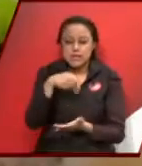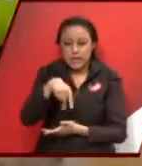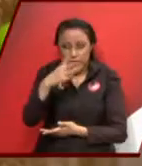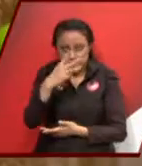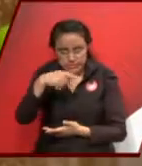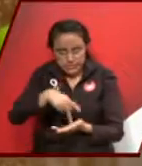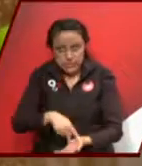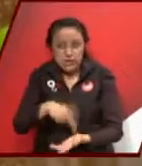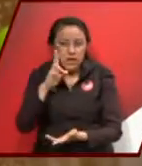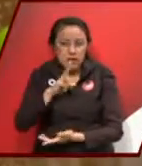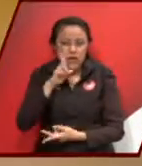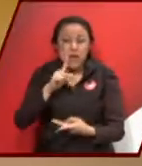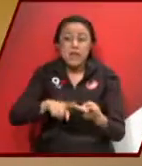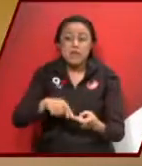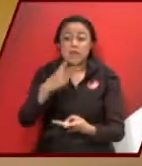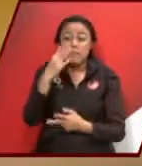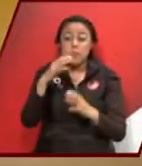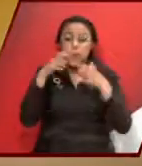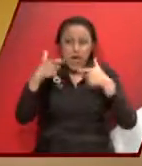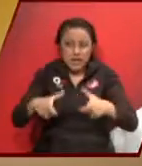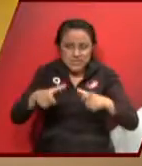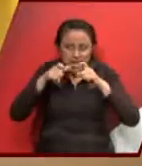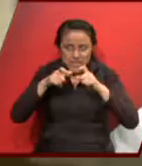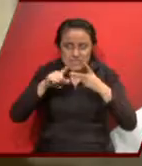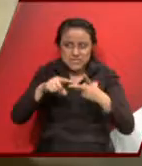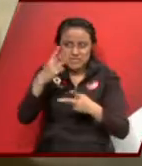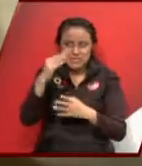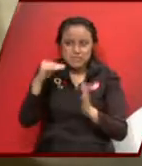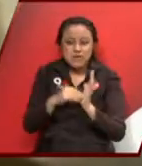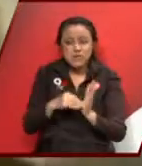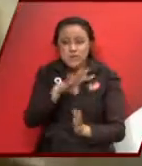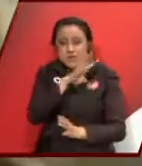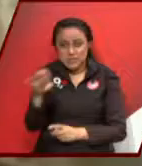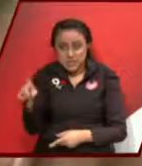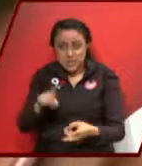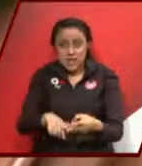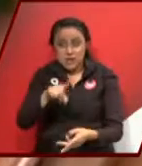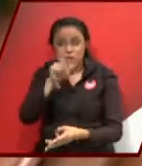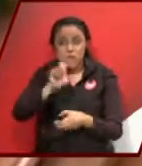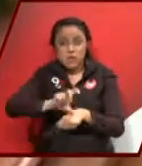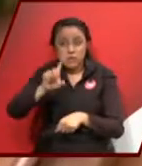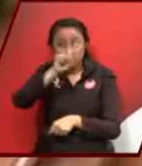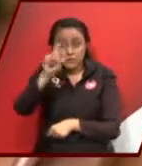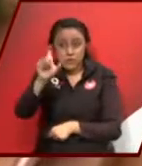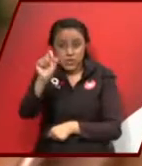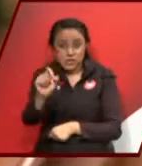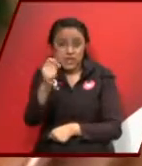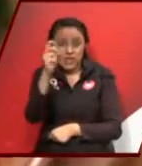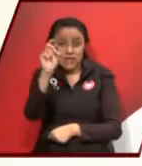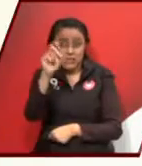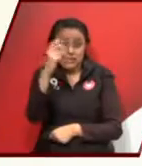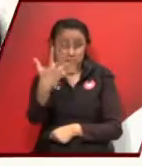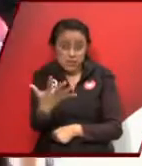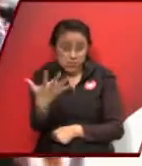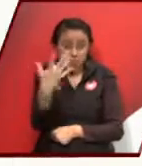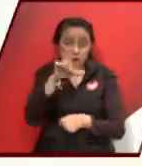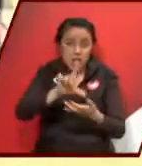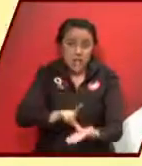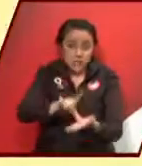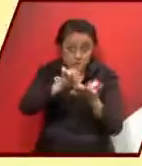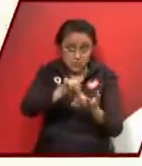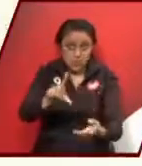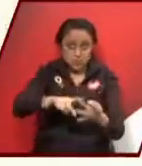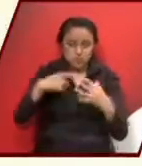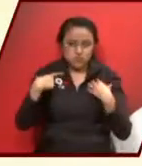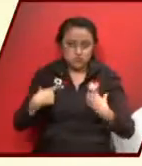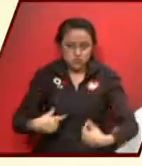hamburguesa, 2.400. Para un huevo, 135 litros. Y para una playera de algodón, se